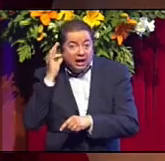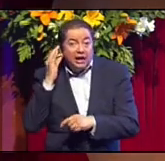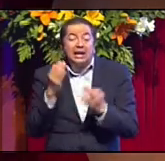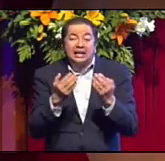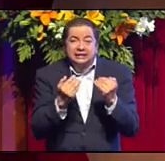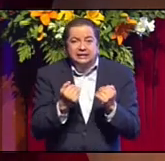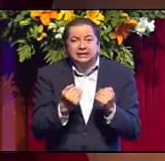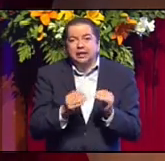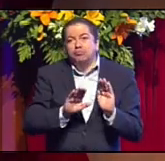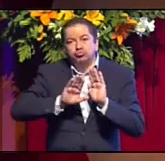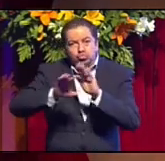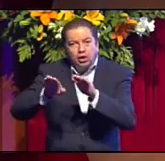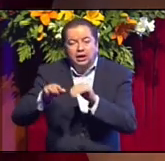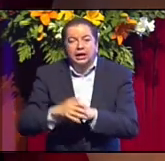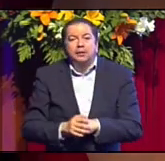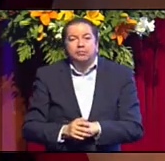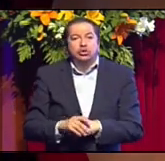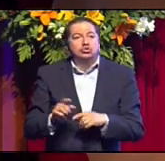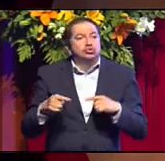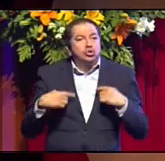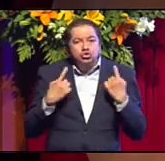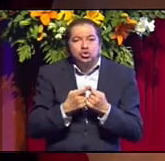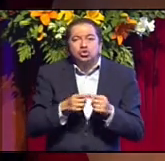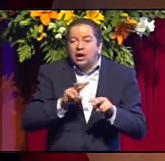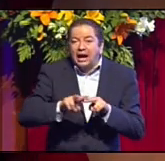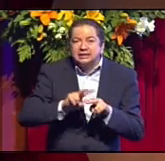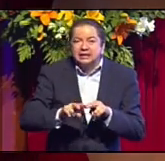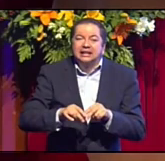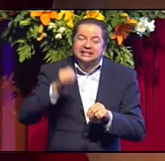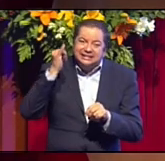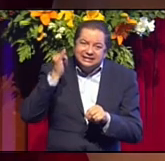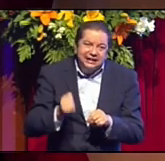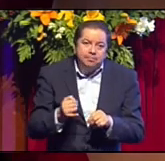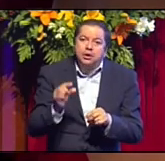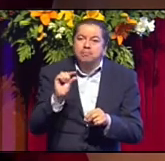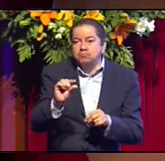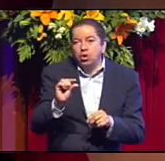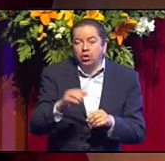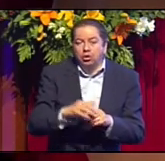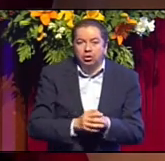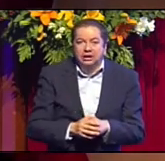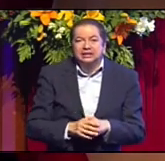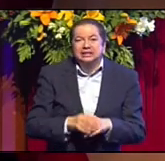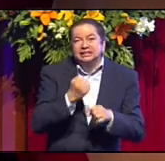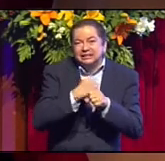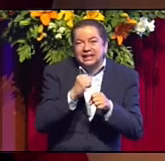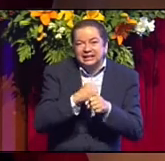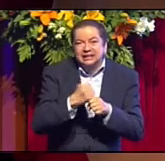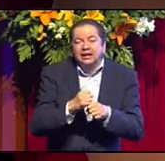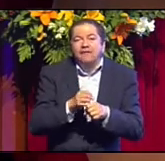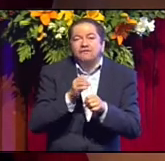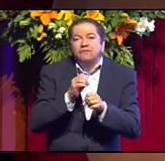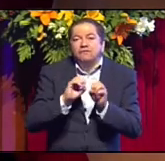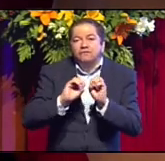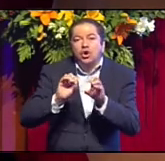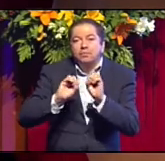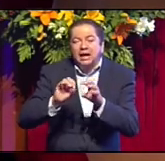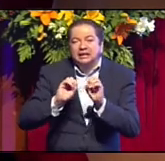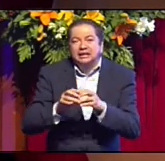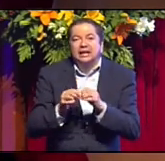apoyo y todo lo que hagamos siempre va a ser poco. Talleres formativos y recreativos, también la recreación es